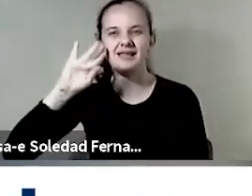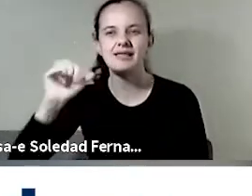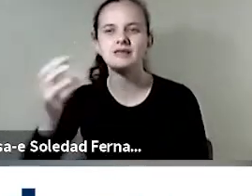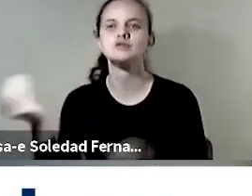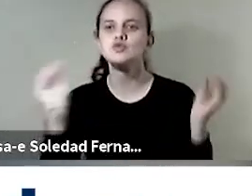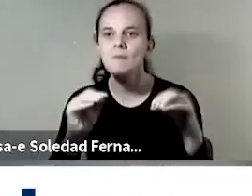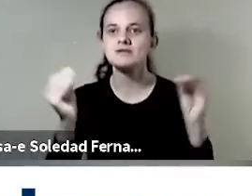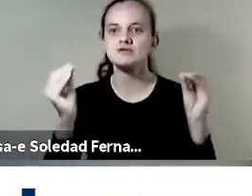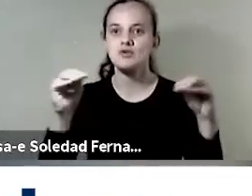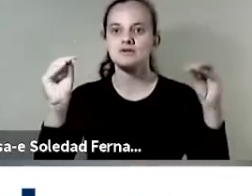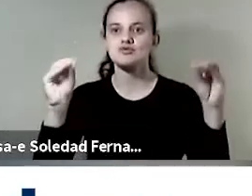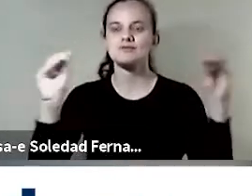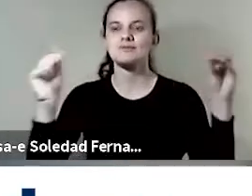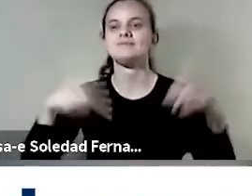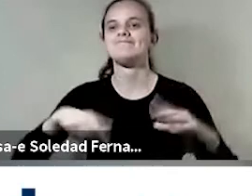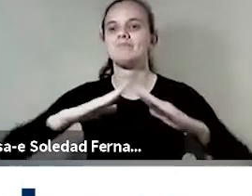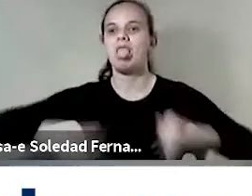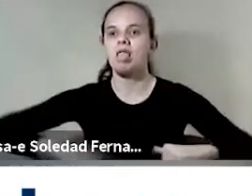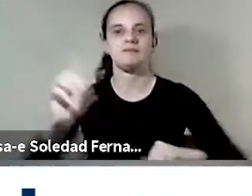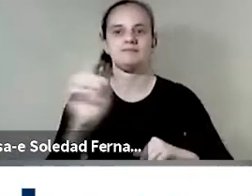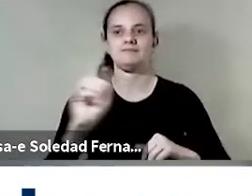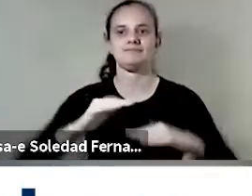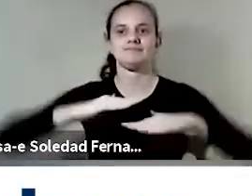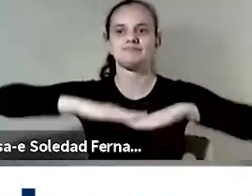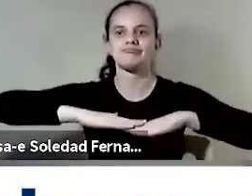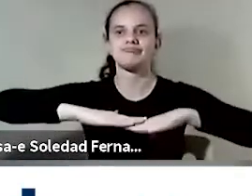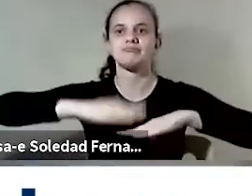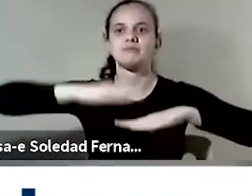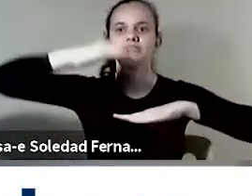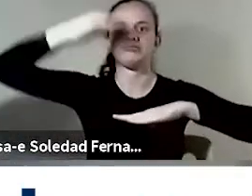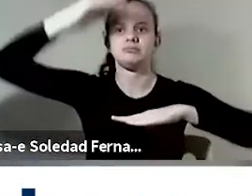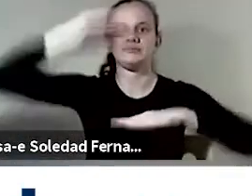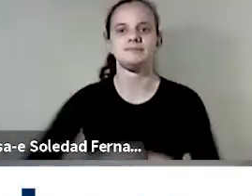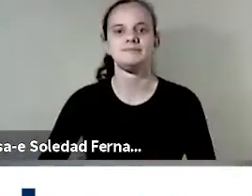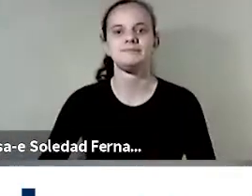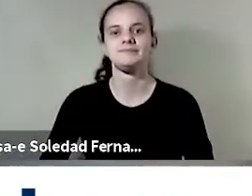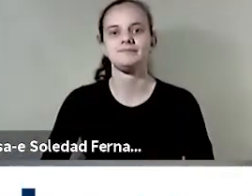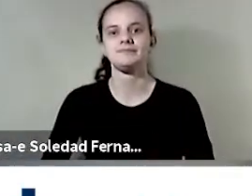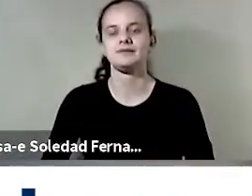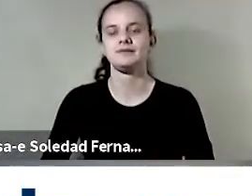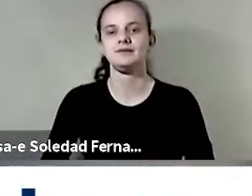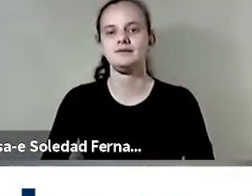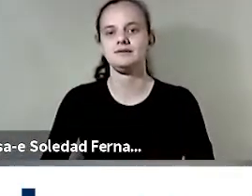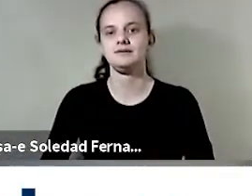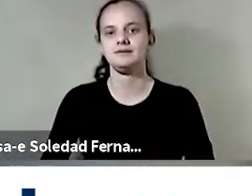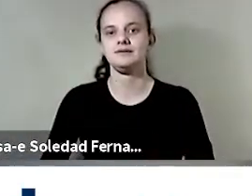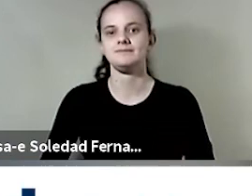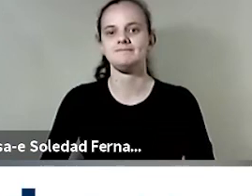construir. ¿Sí? Eso es escalabilidad. Es que pueda cada vez sumarse más cosas sin que eso termine destruyendo lo que ya se